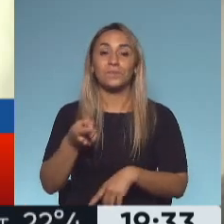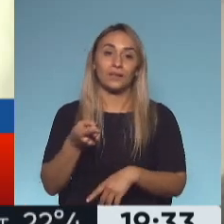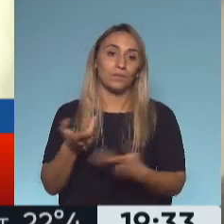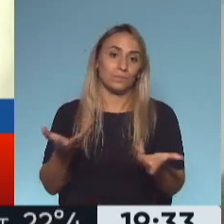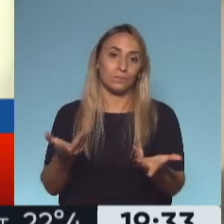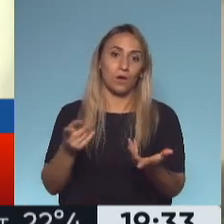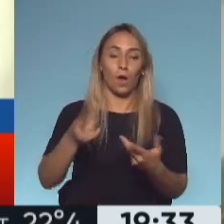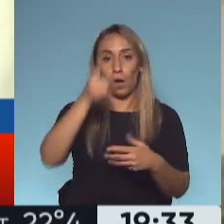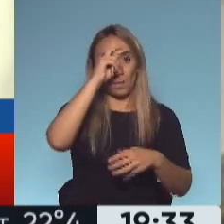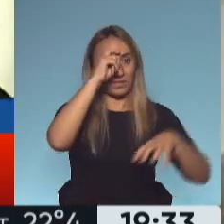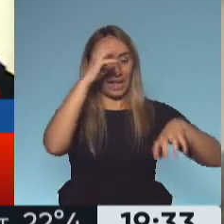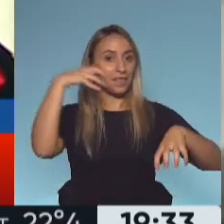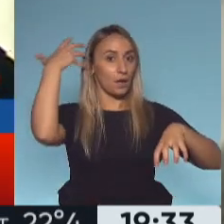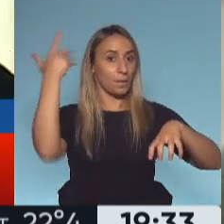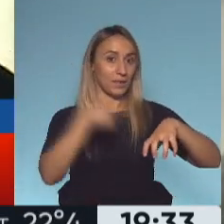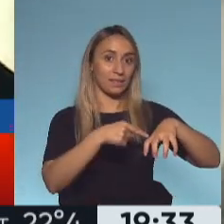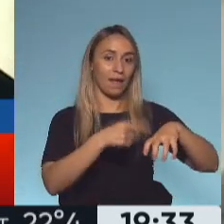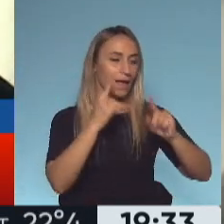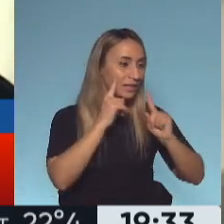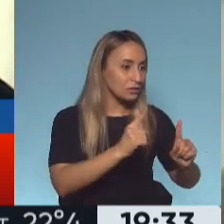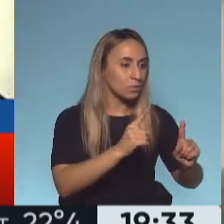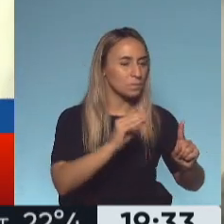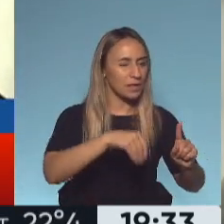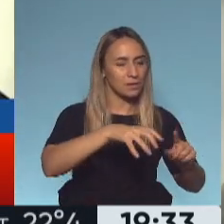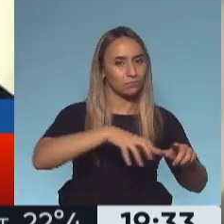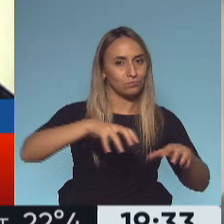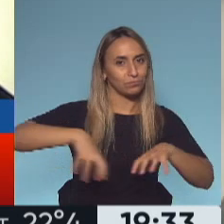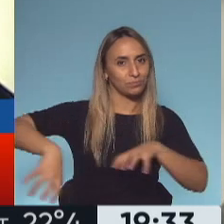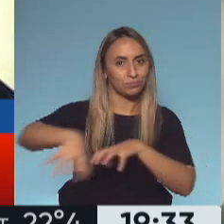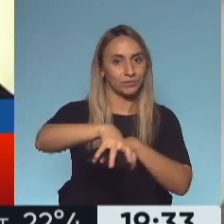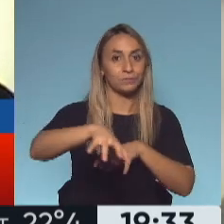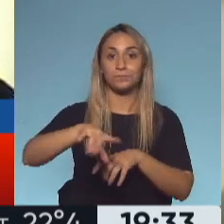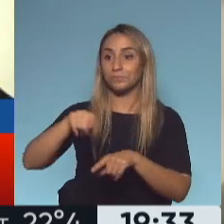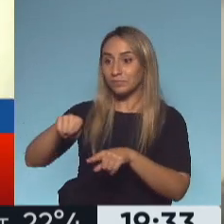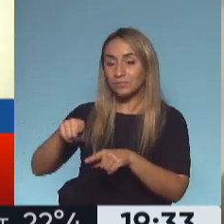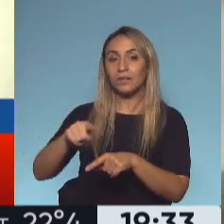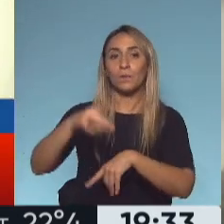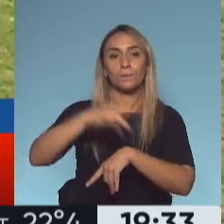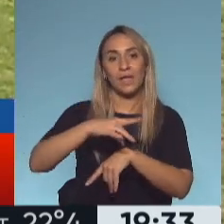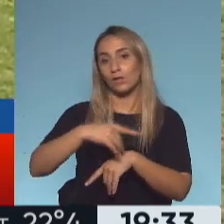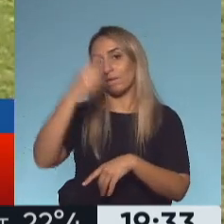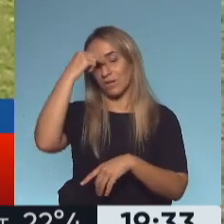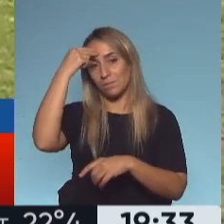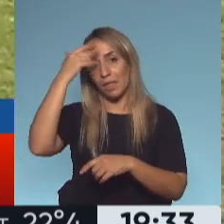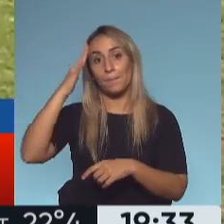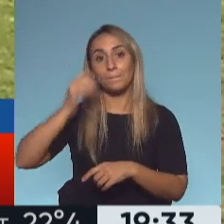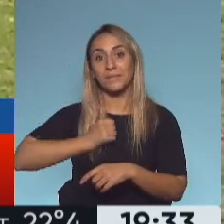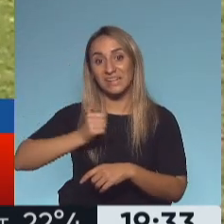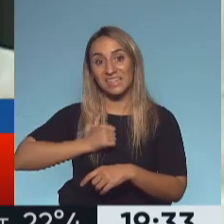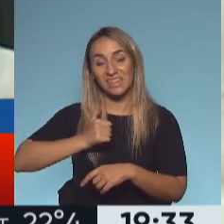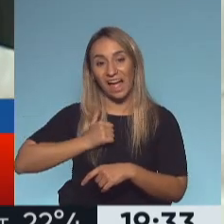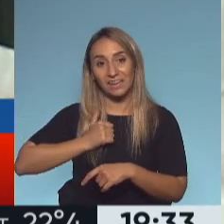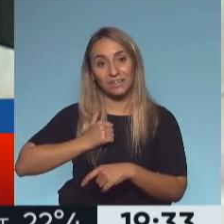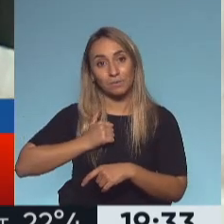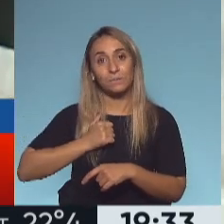el hospital Simplemente Evita. Van a ser operados por médicos y médicas y enfermeros y enfermeras militares, y médicos,